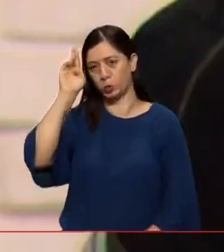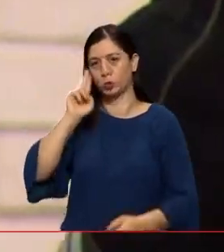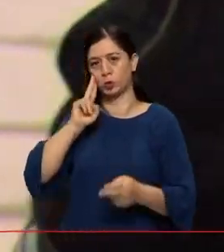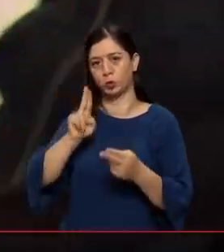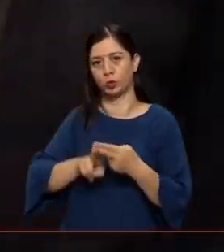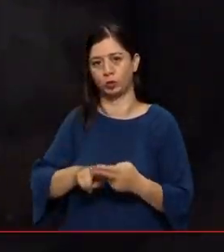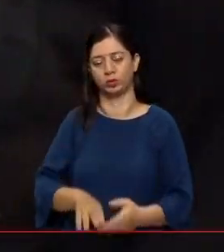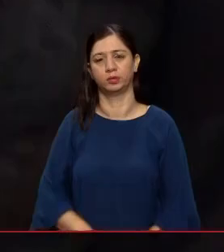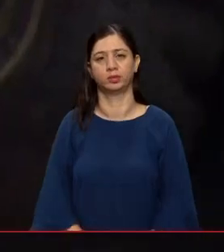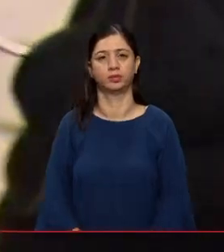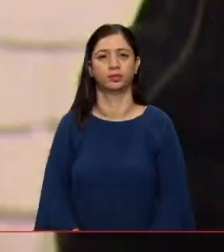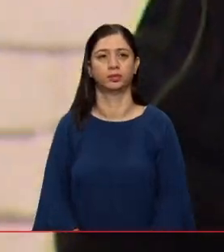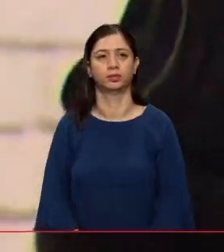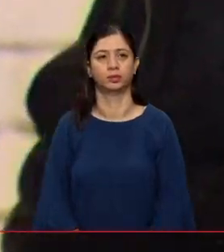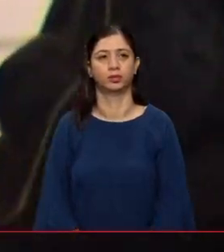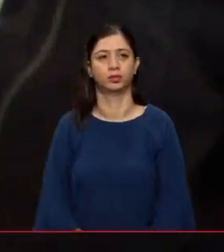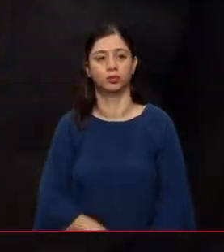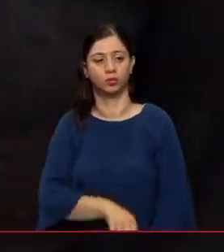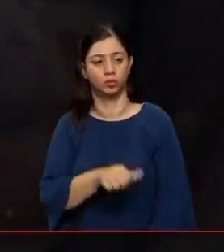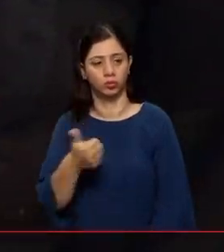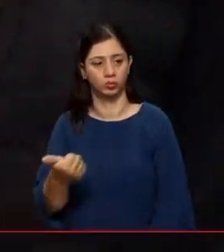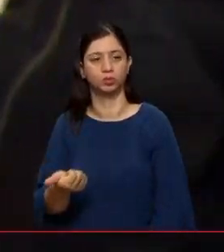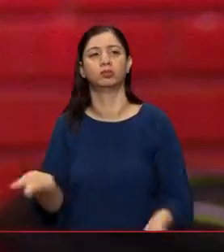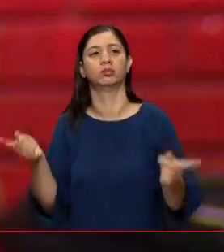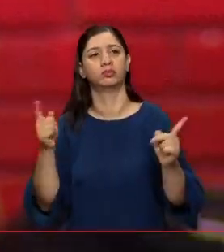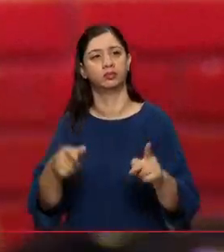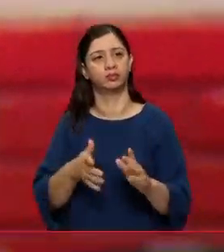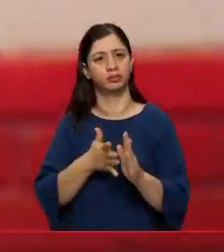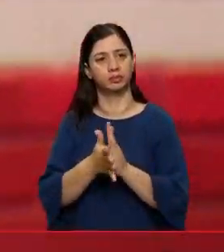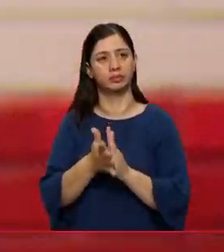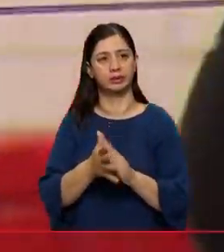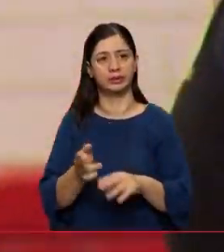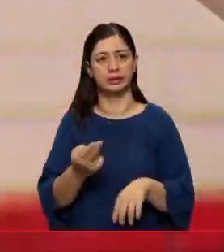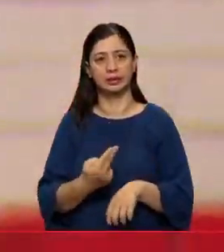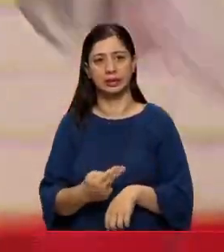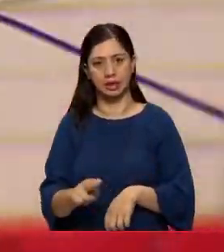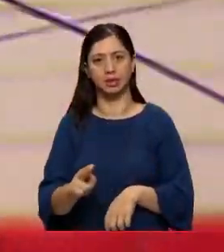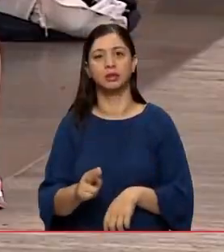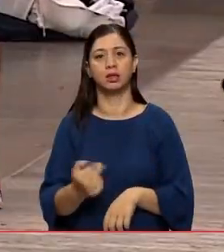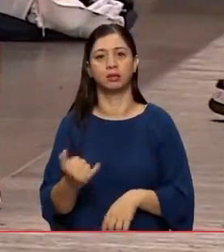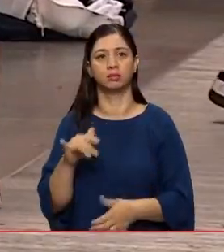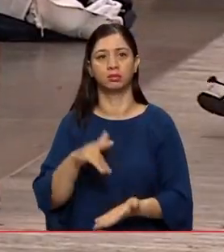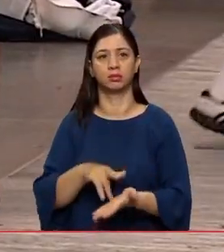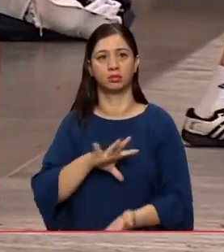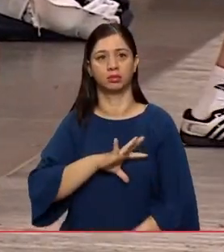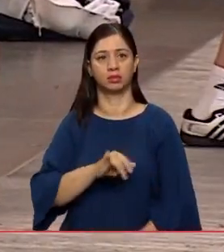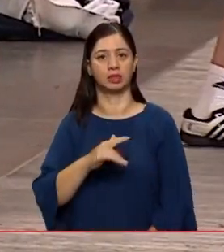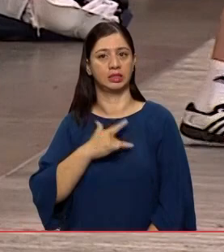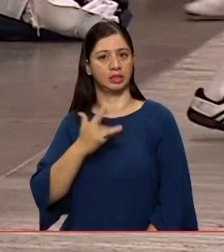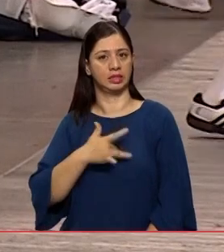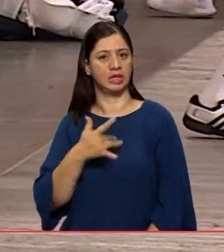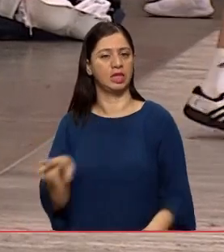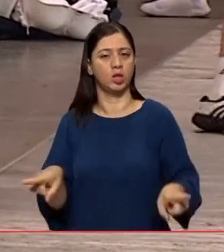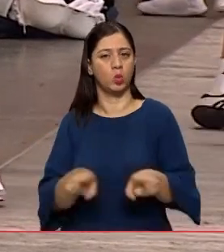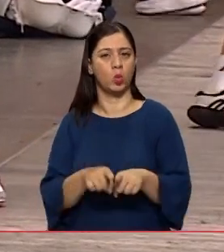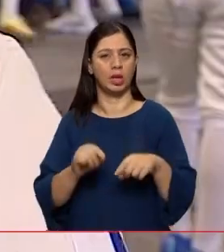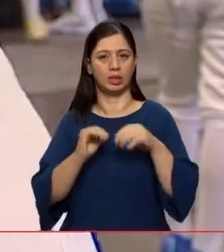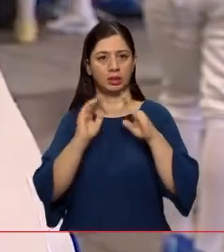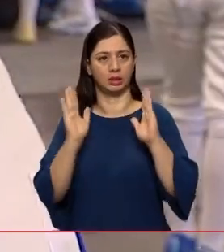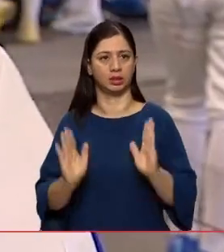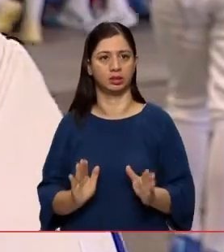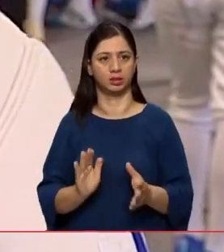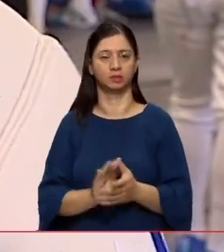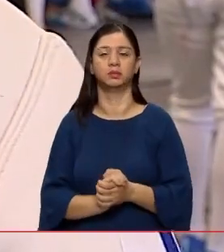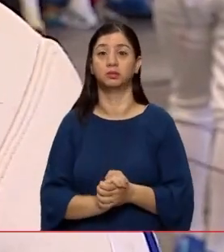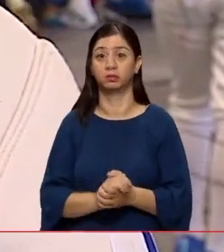conocemos. Otros tantos aseguran que a pocas horas de pisar suelo caleño ya se sienten como en casa. Me